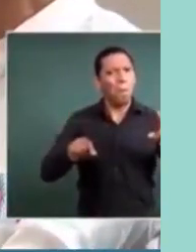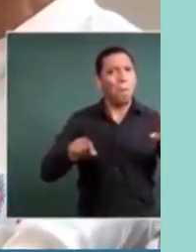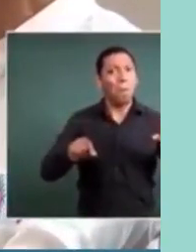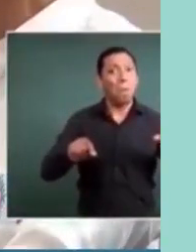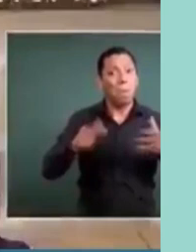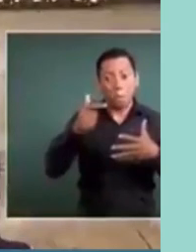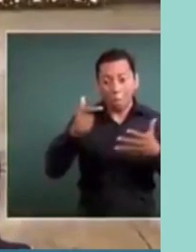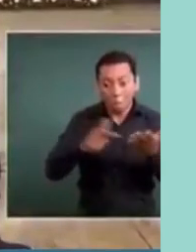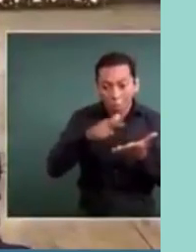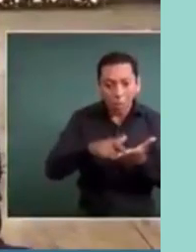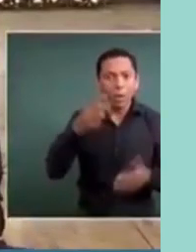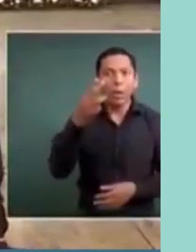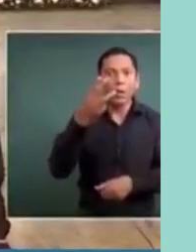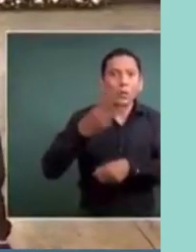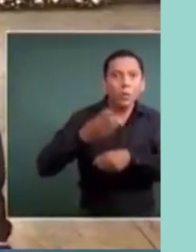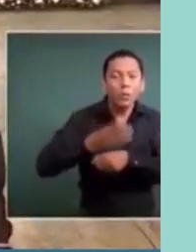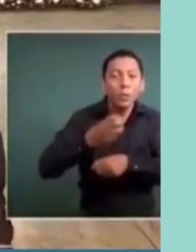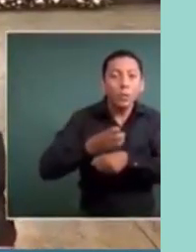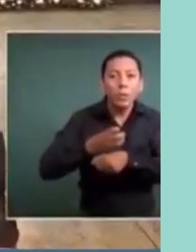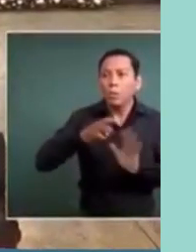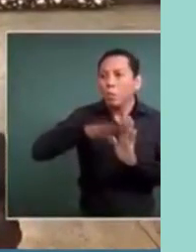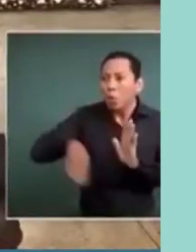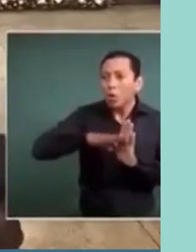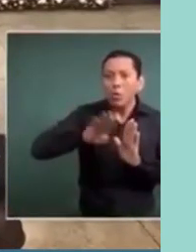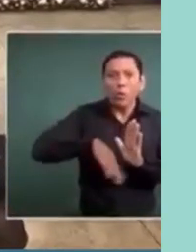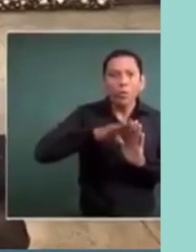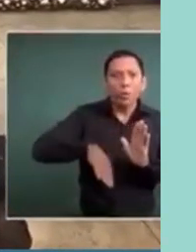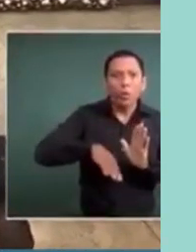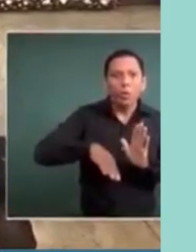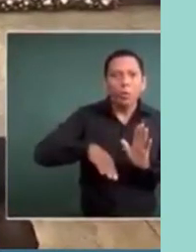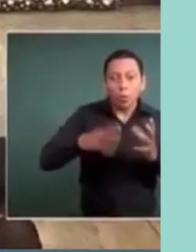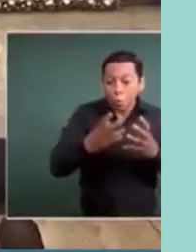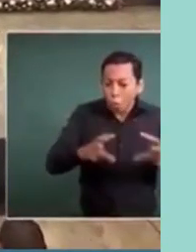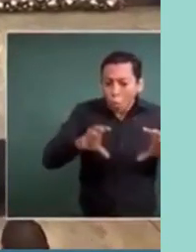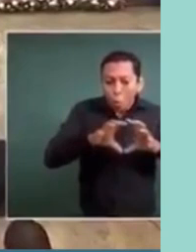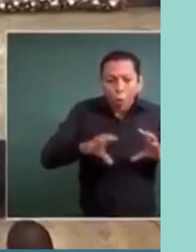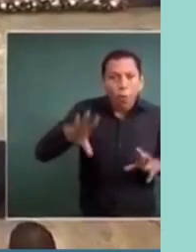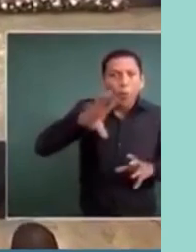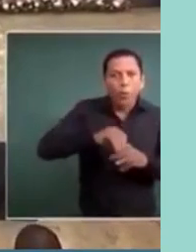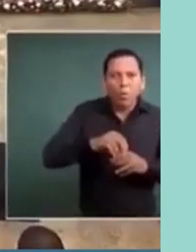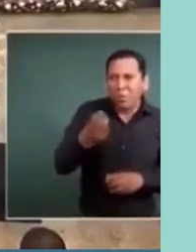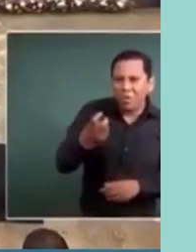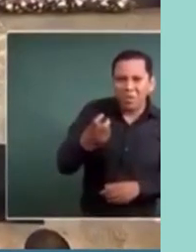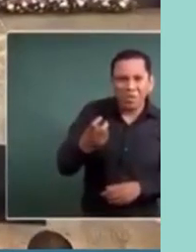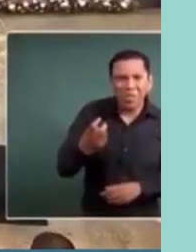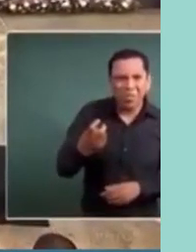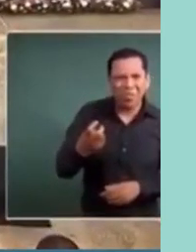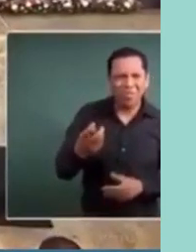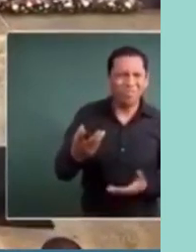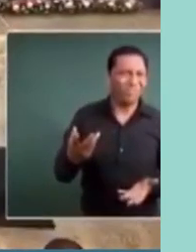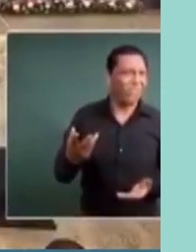lugar en fallecimientos en el mundo, y eso es